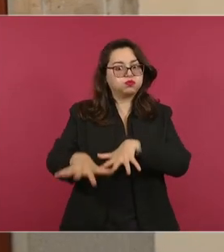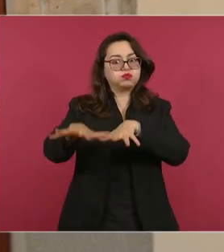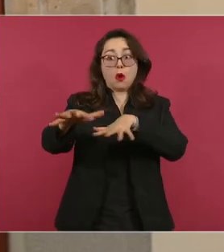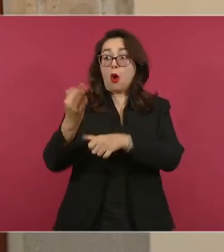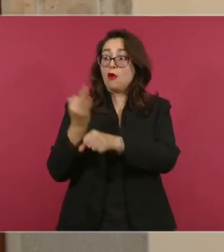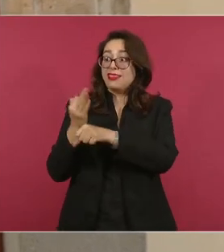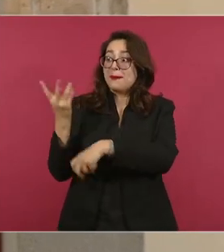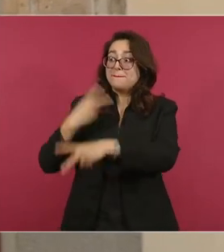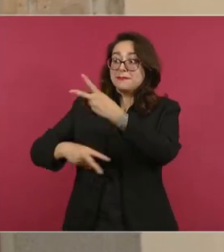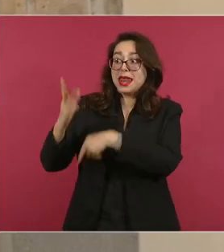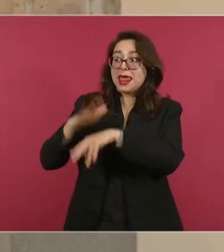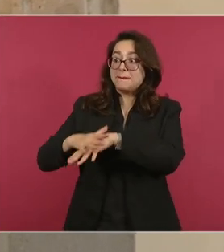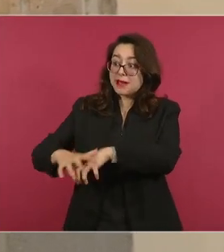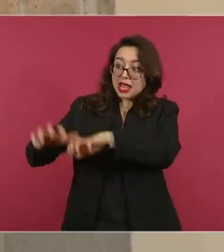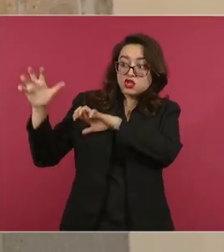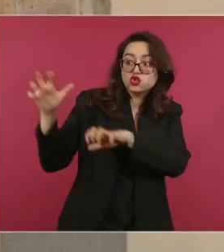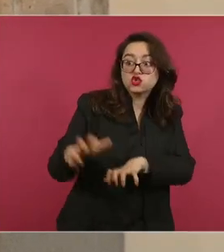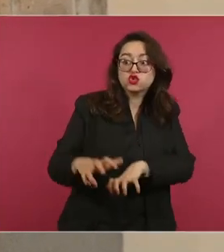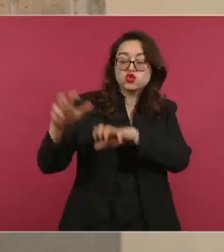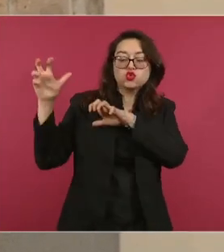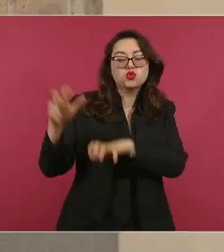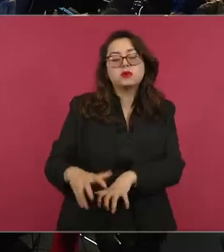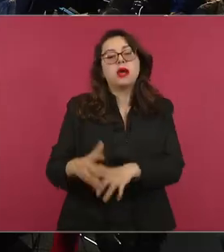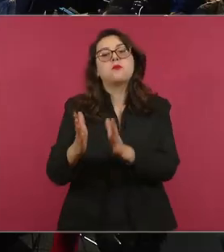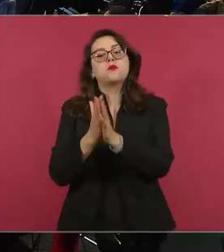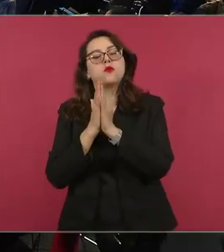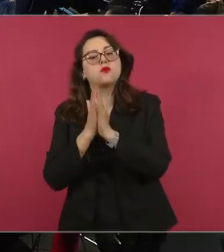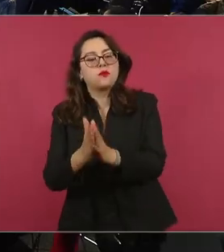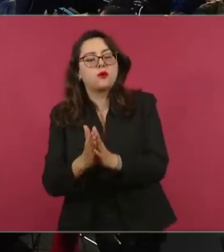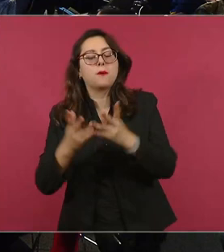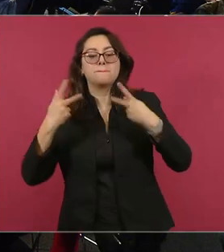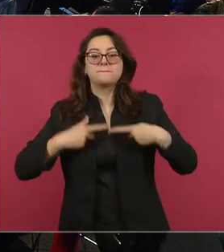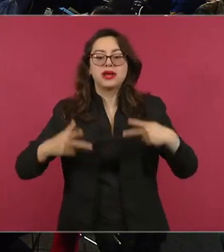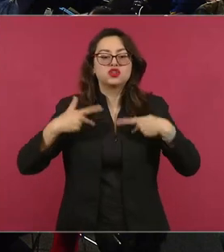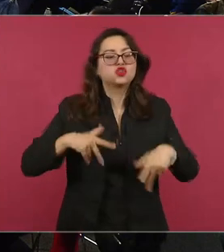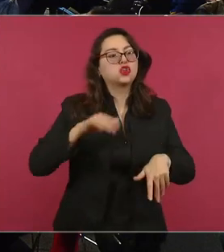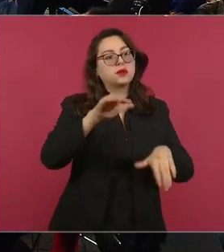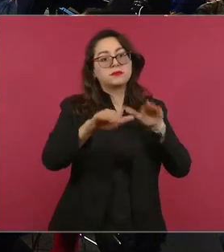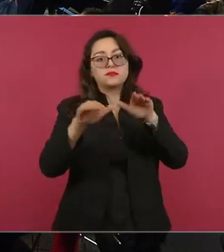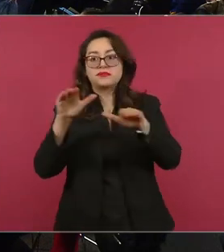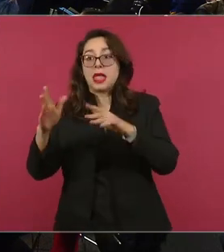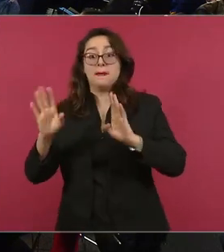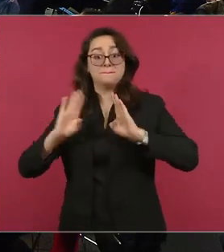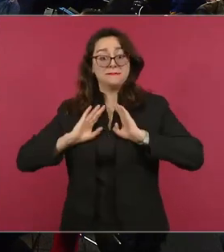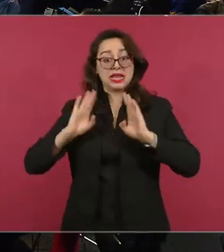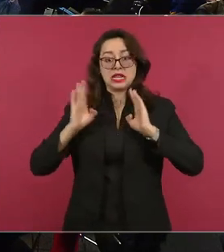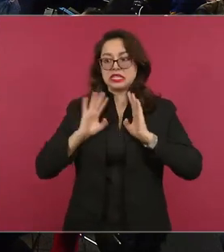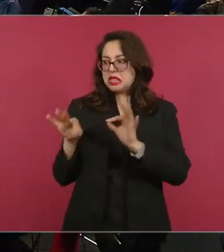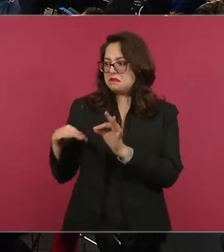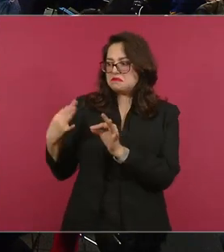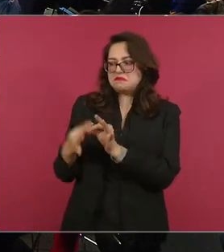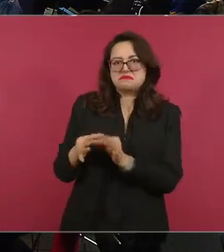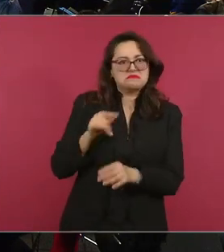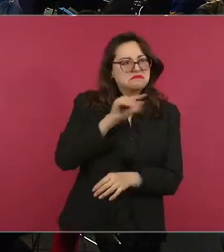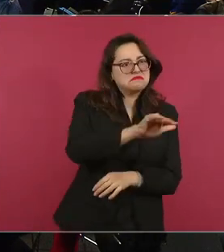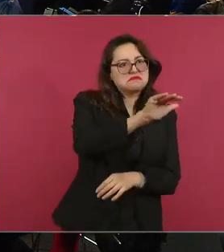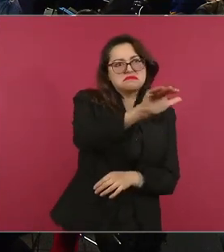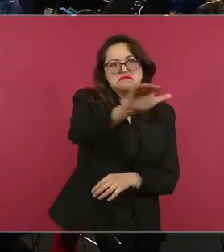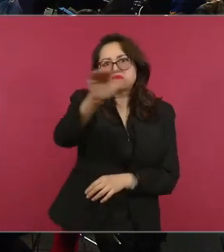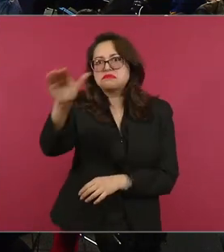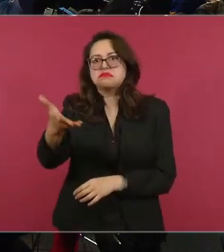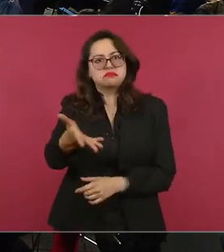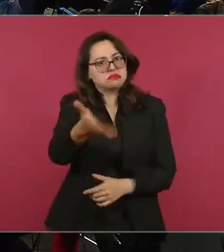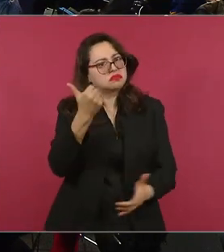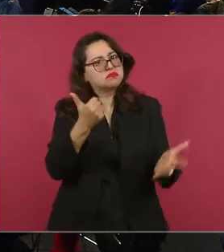luego del paso de Max, el Asolve. Así es que le piden a la gente que no, pues no tome esto